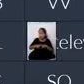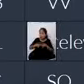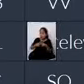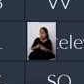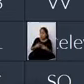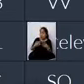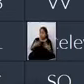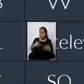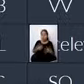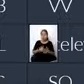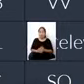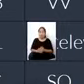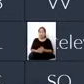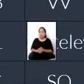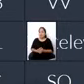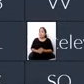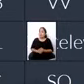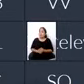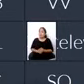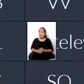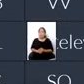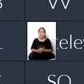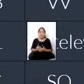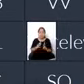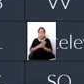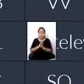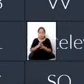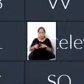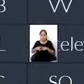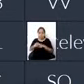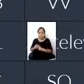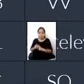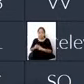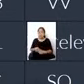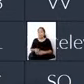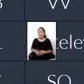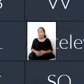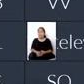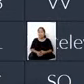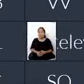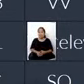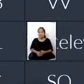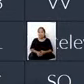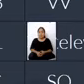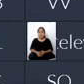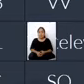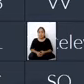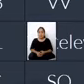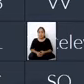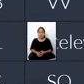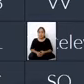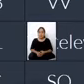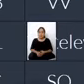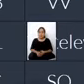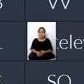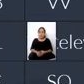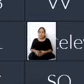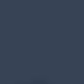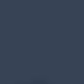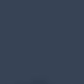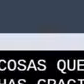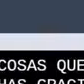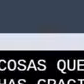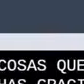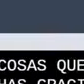panel súper, súper interesante el día de hoy. Vamos a estar compartiendo el conocimiento, la experiencia